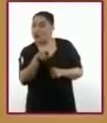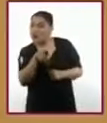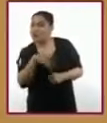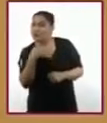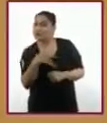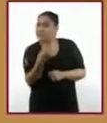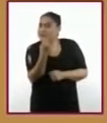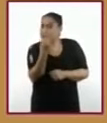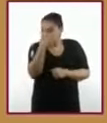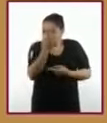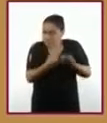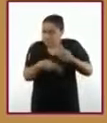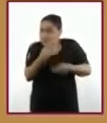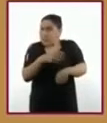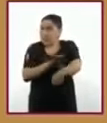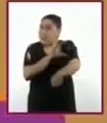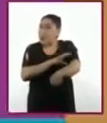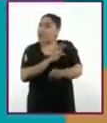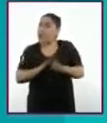generar la energía que necesitas?